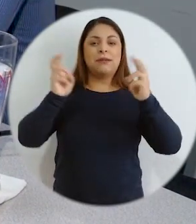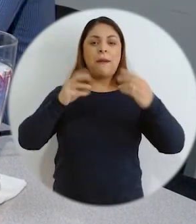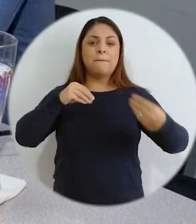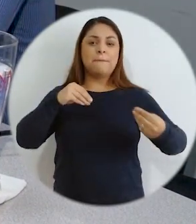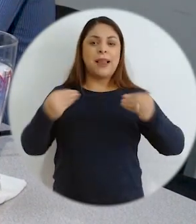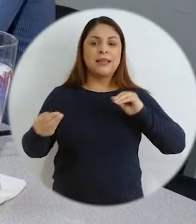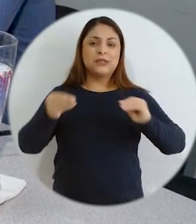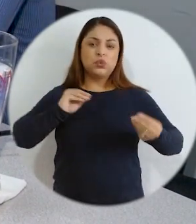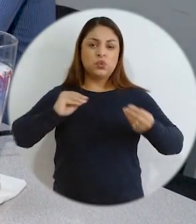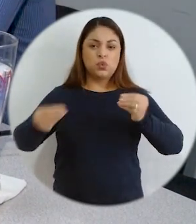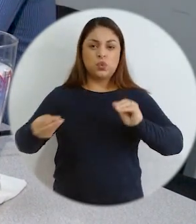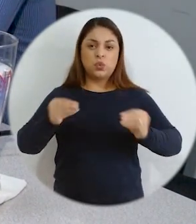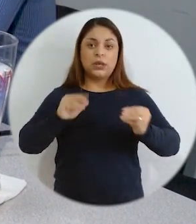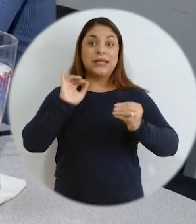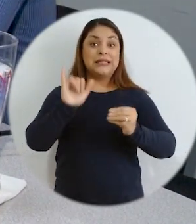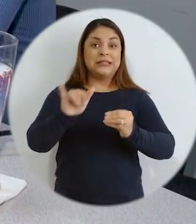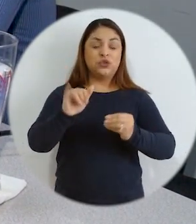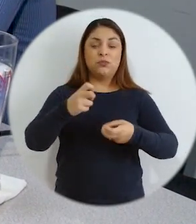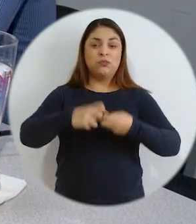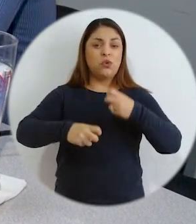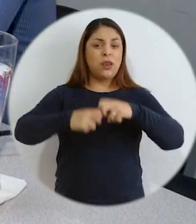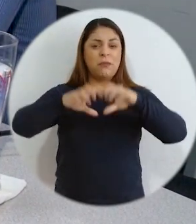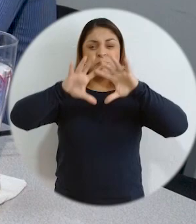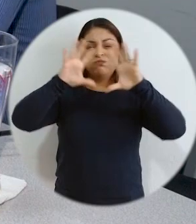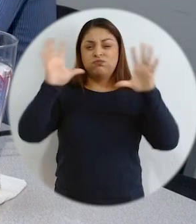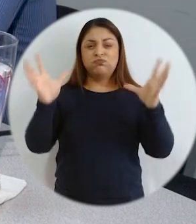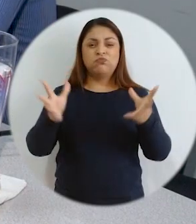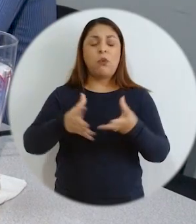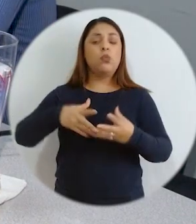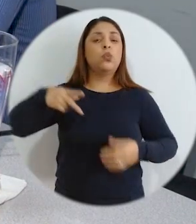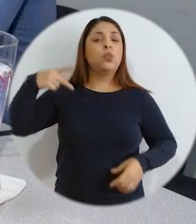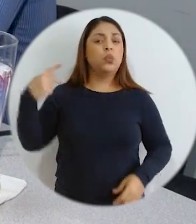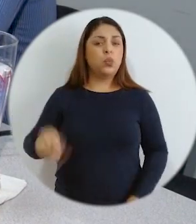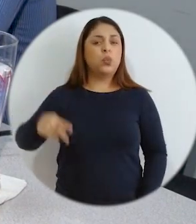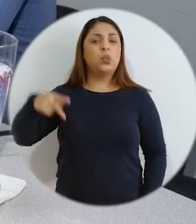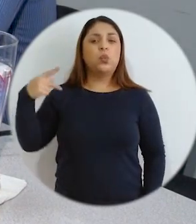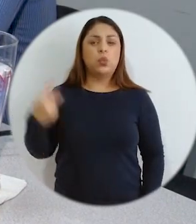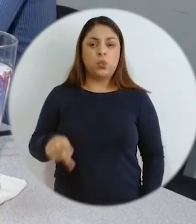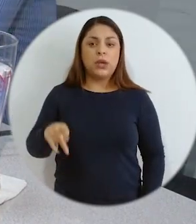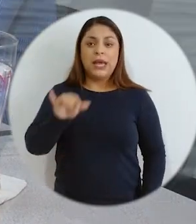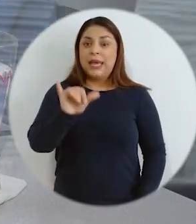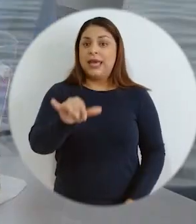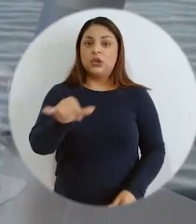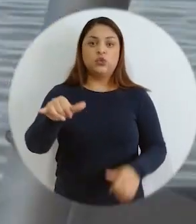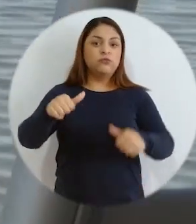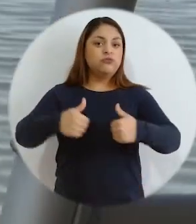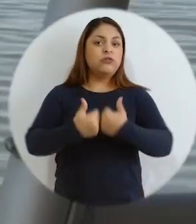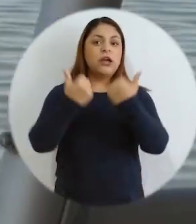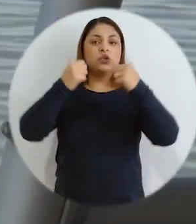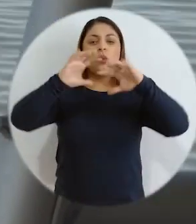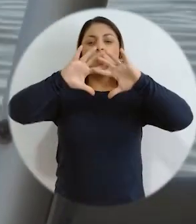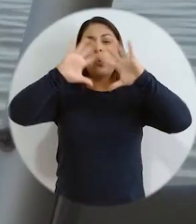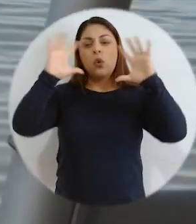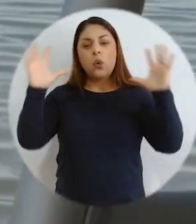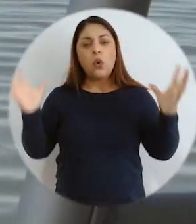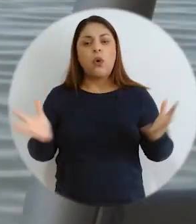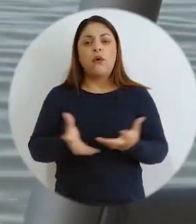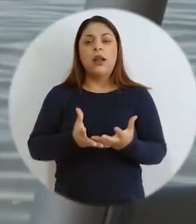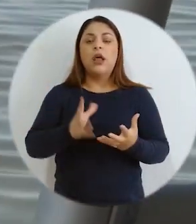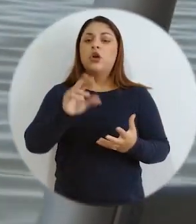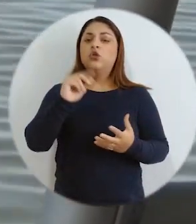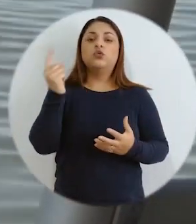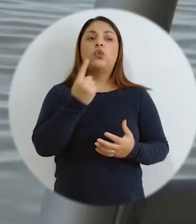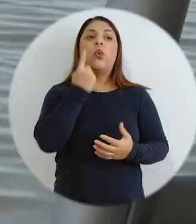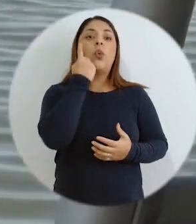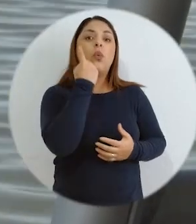con el tema de los plásticos, que es una problemática global muy grave, muy grave, en términos de, es un reto